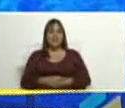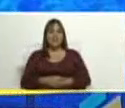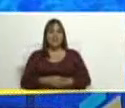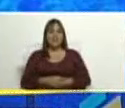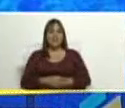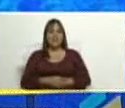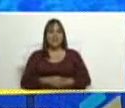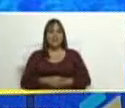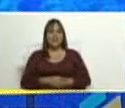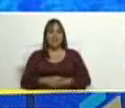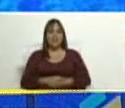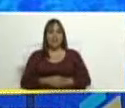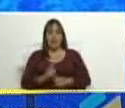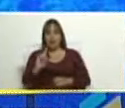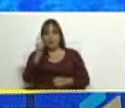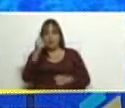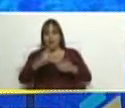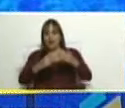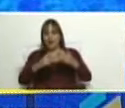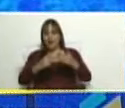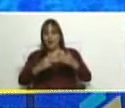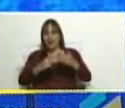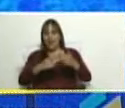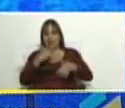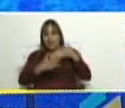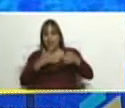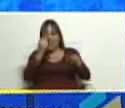El primer plan,